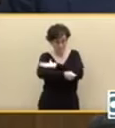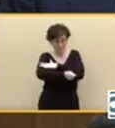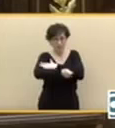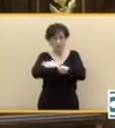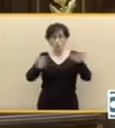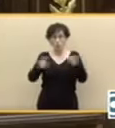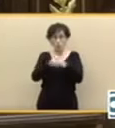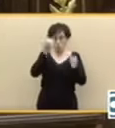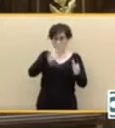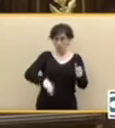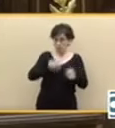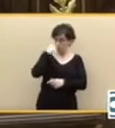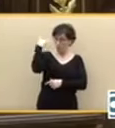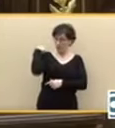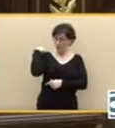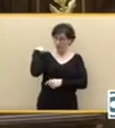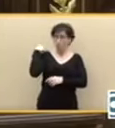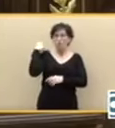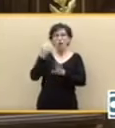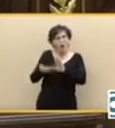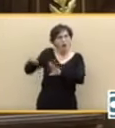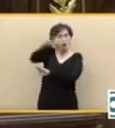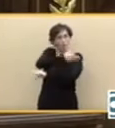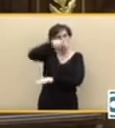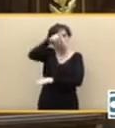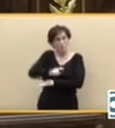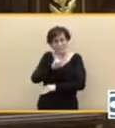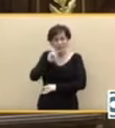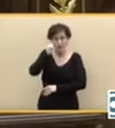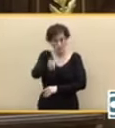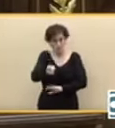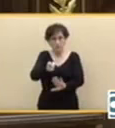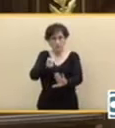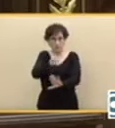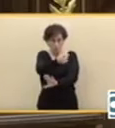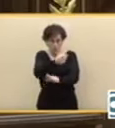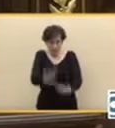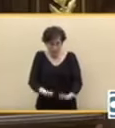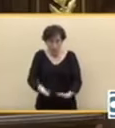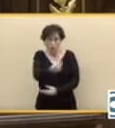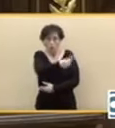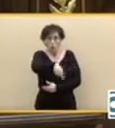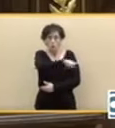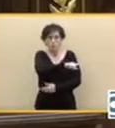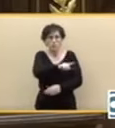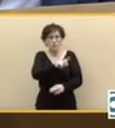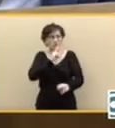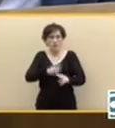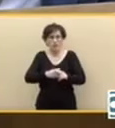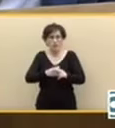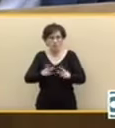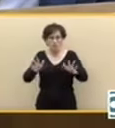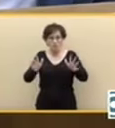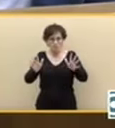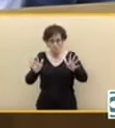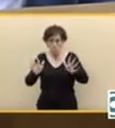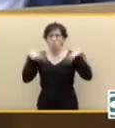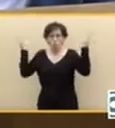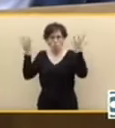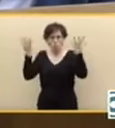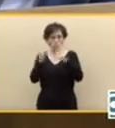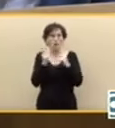anunció con un mes de antelación, la de ustedes ha llegado al asalto con nocturnidad y